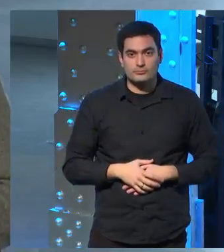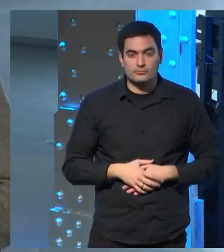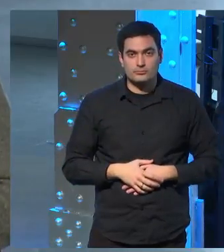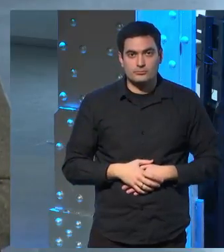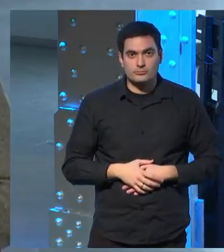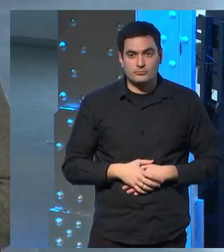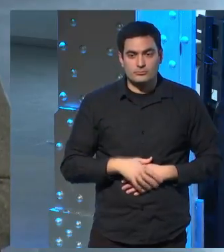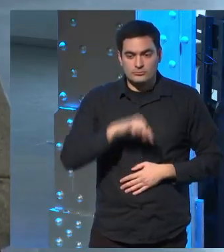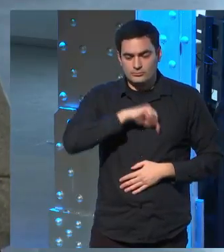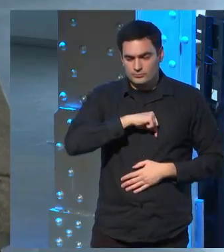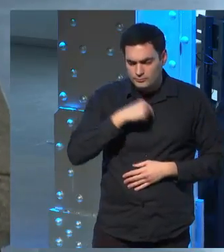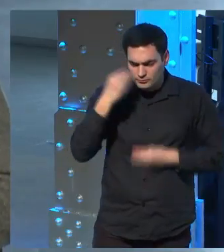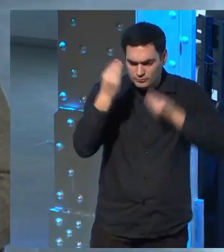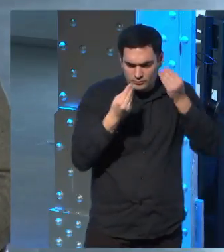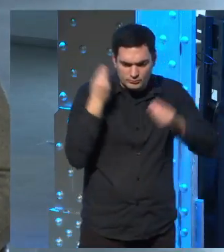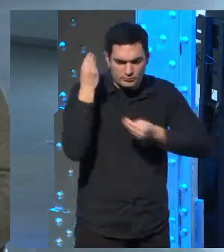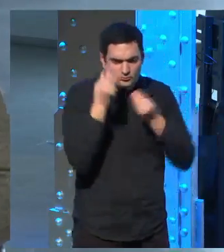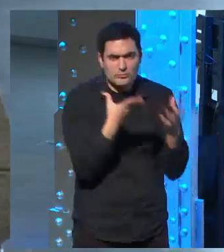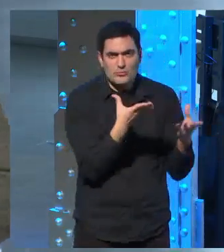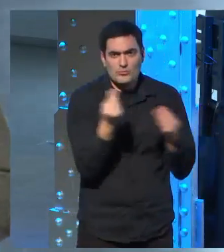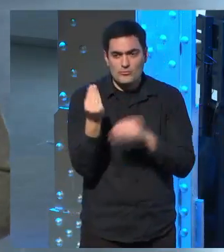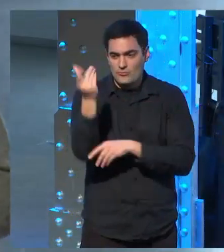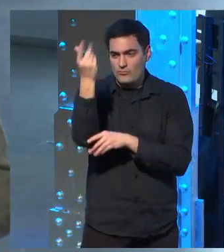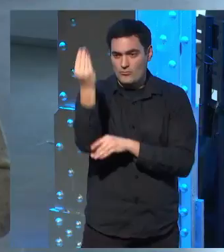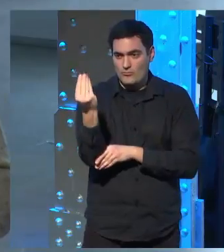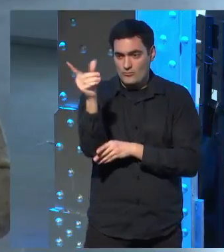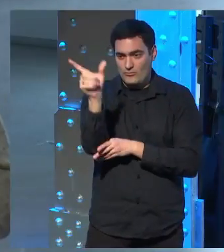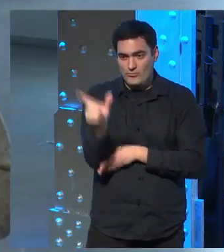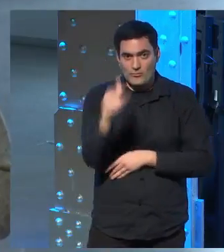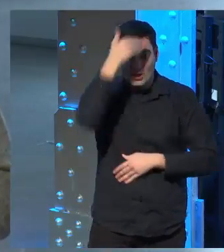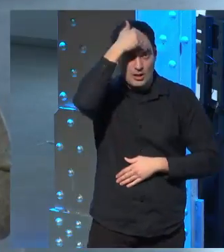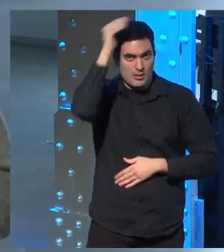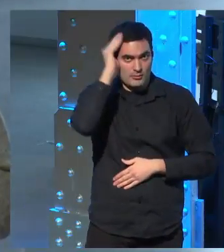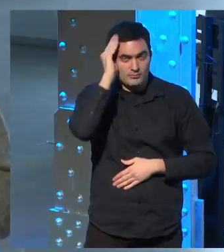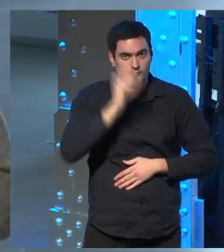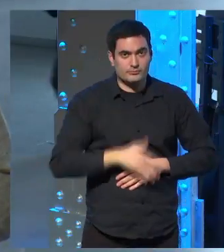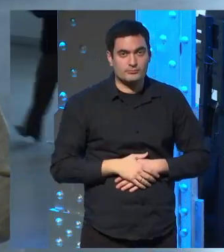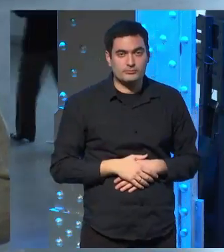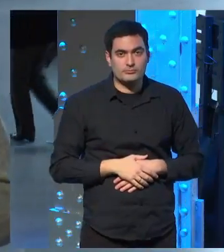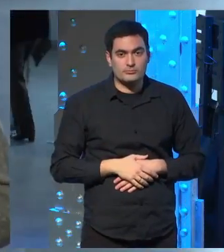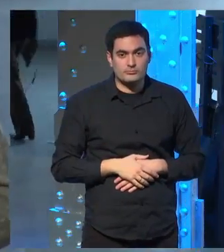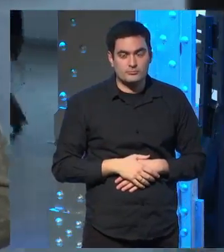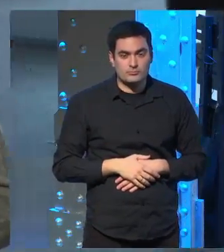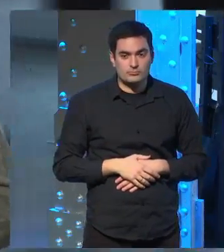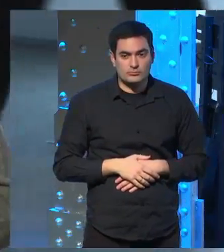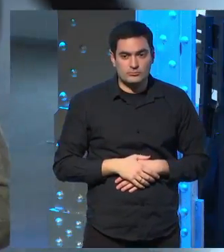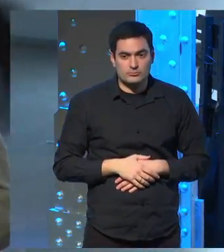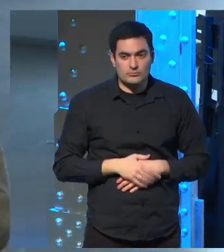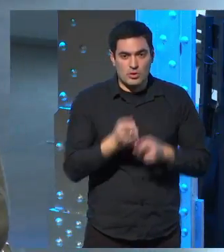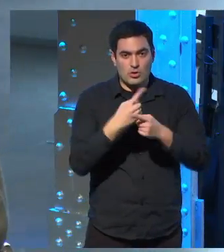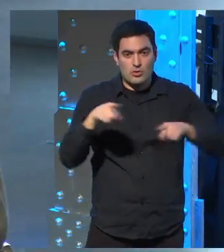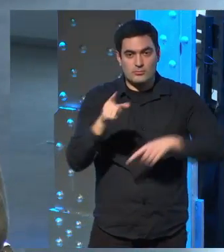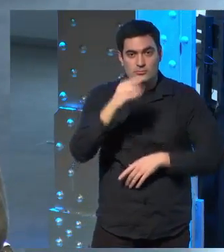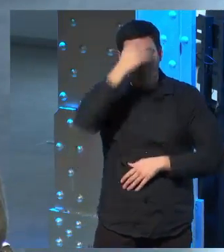lleva a lo que me hace reflexionar mucho en una figura como la de Béla Bartók, ¿no? Un compositor como